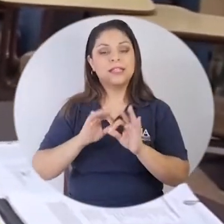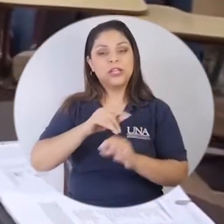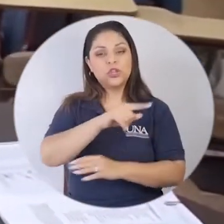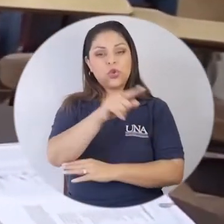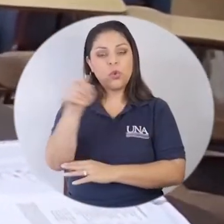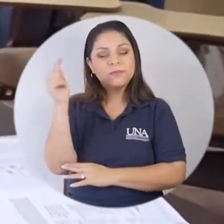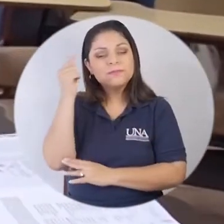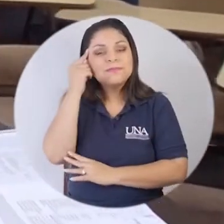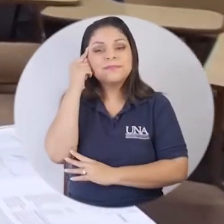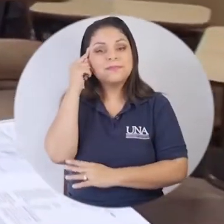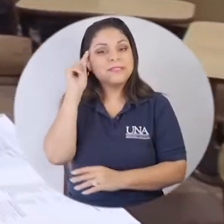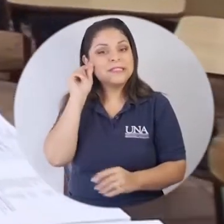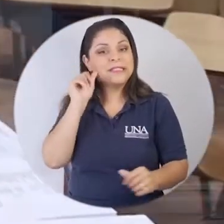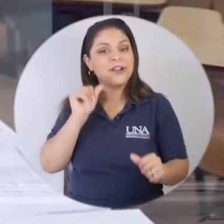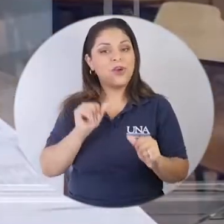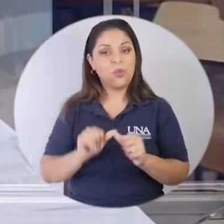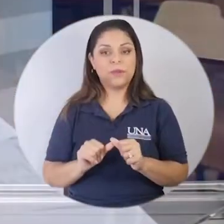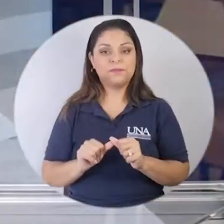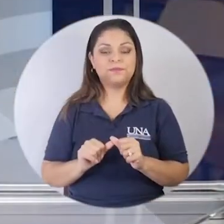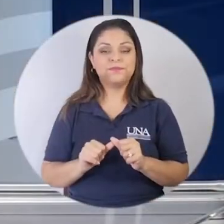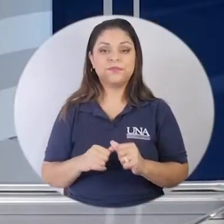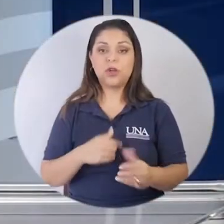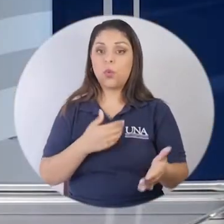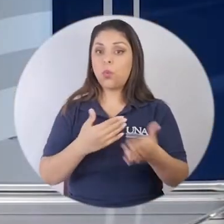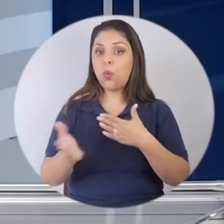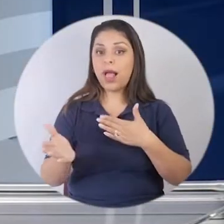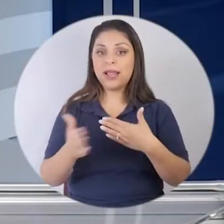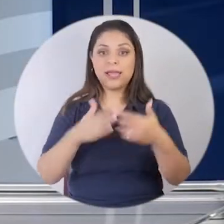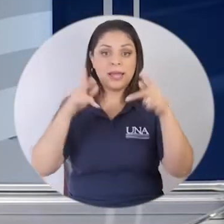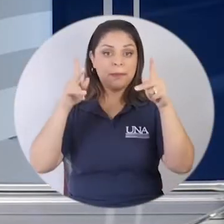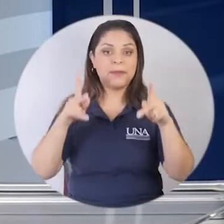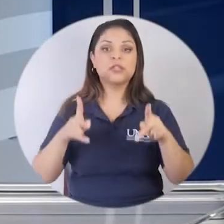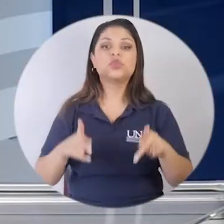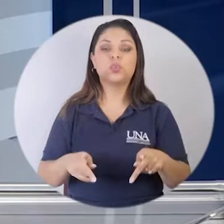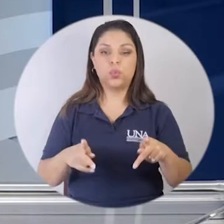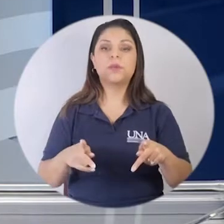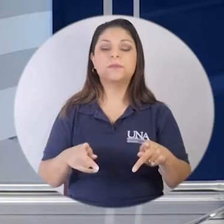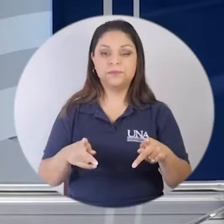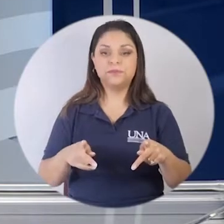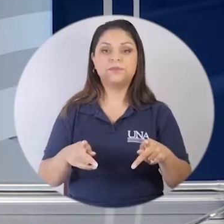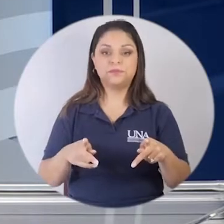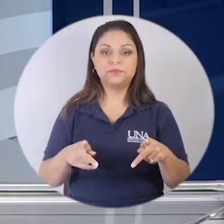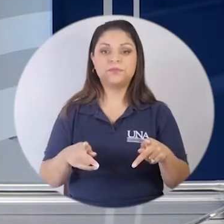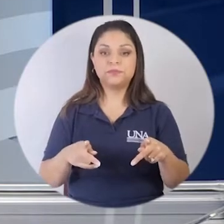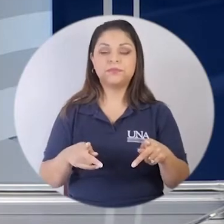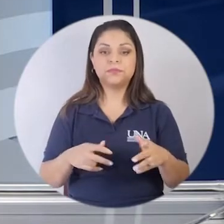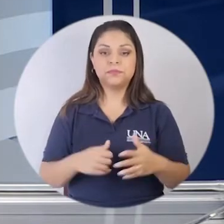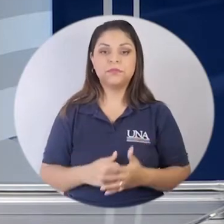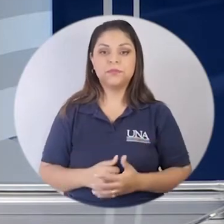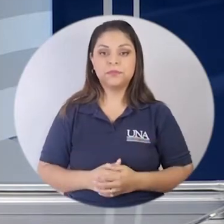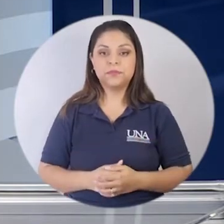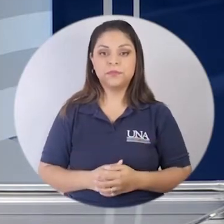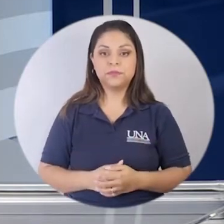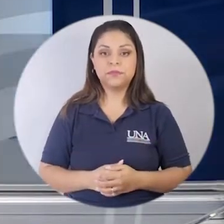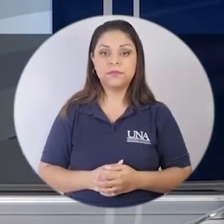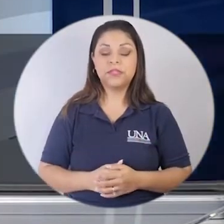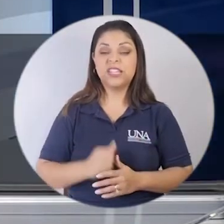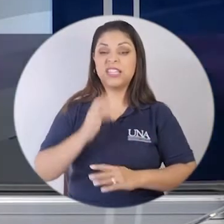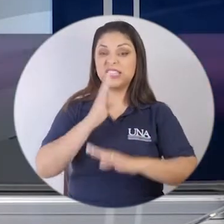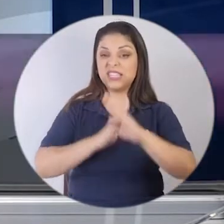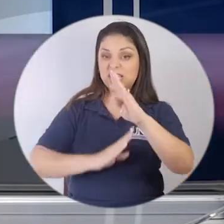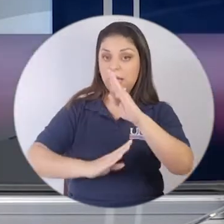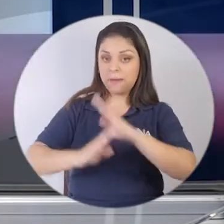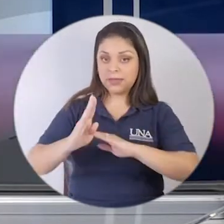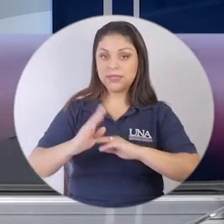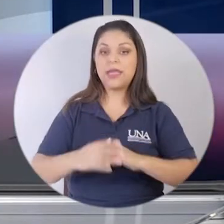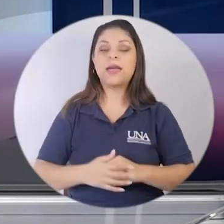¿verdad?, en la retina del público es que cualquier persona, indistintamente, ¿verdad?, de